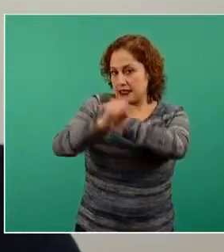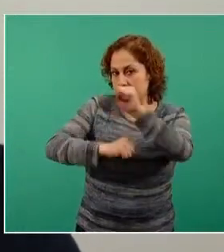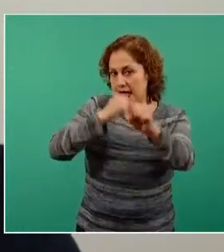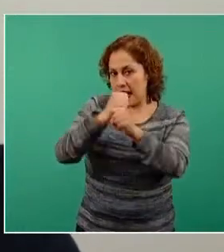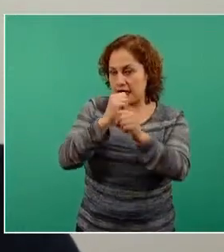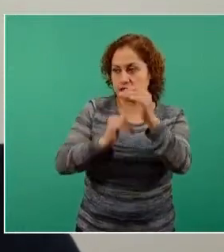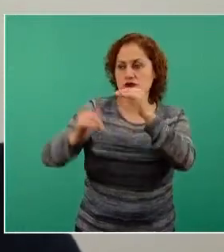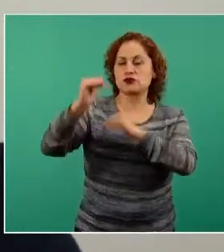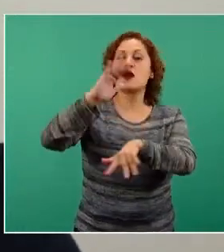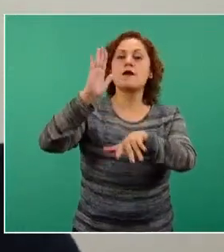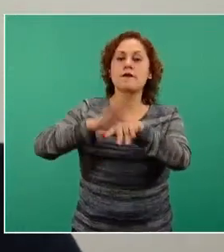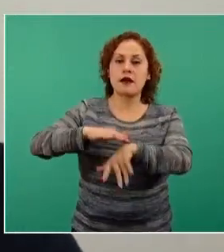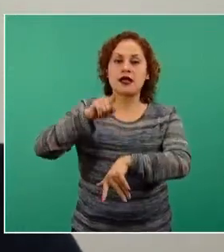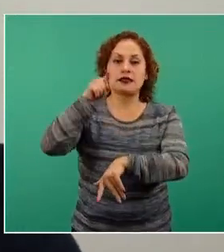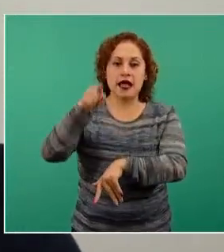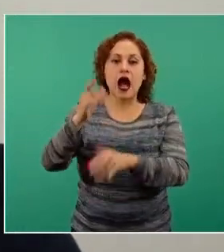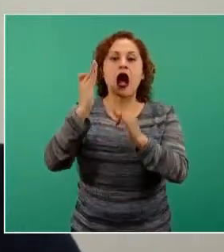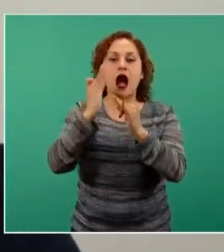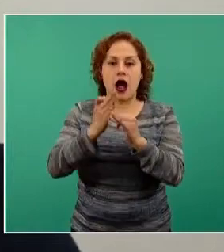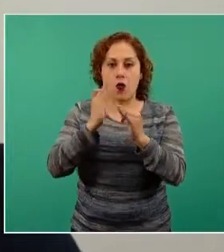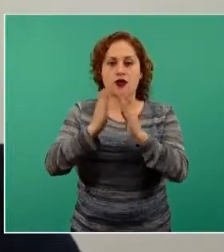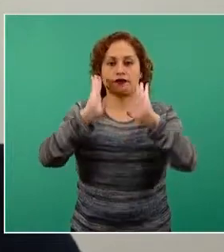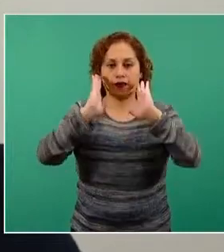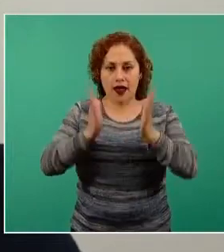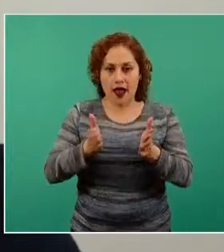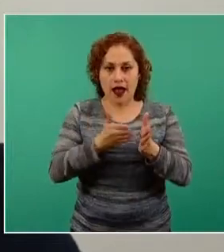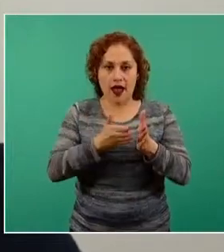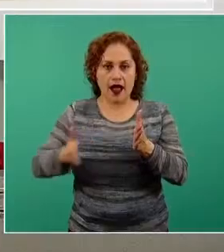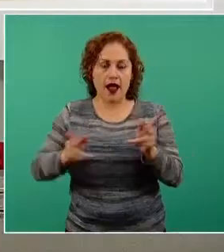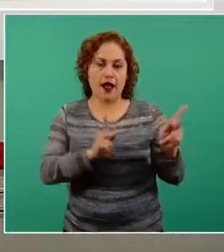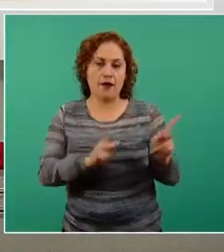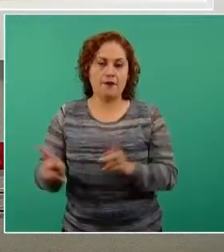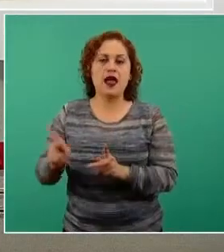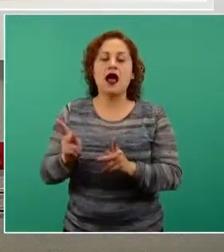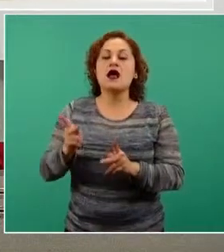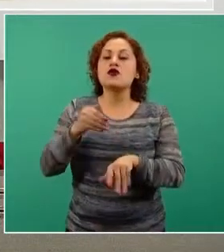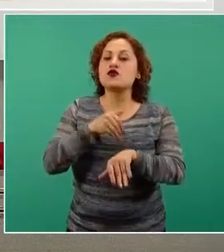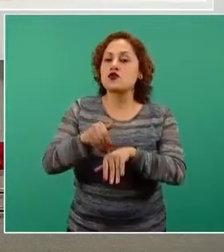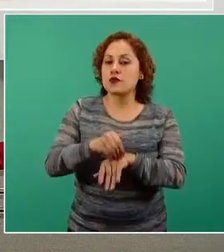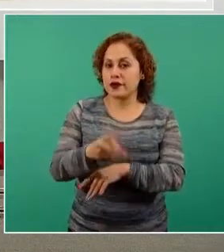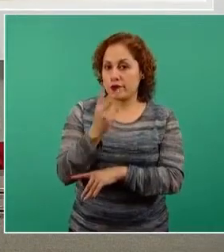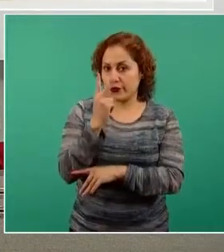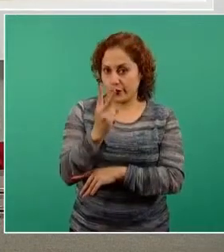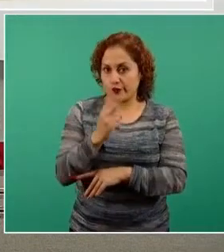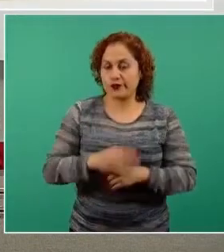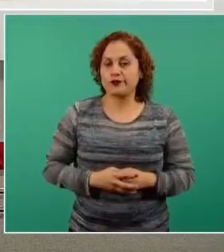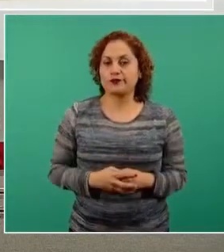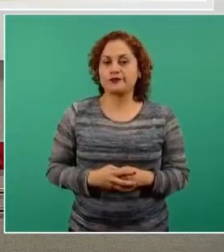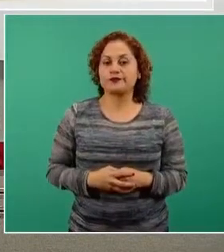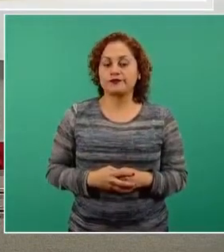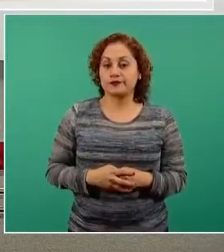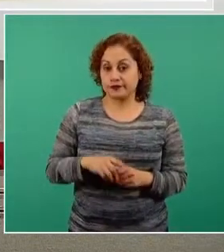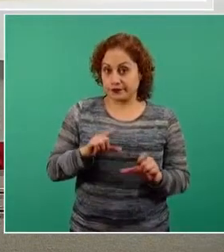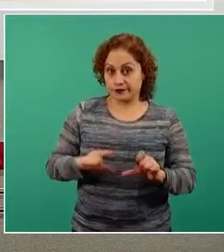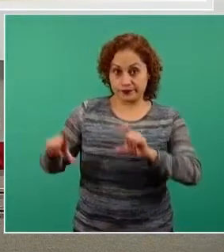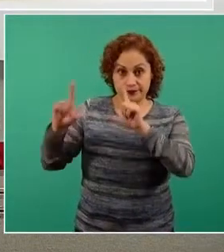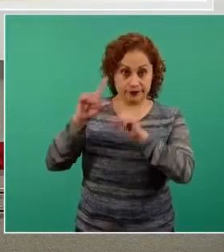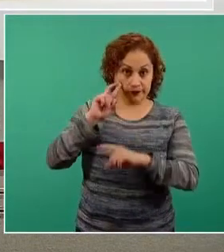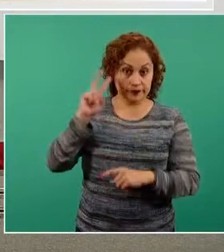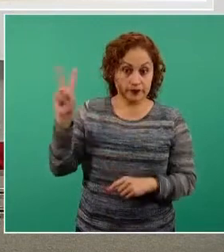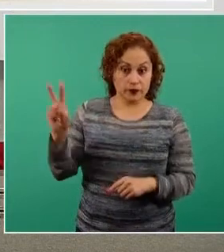ya contemplados en esta etapa 2 que actualmente se encuentra en marcha. Si vemos, por favor, la siguiente